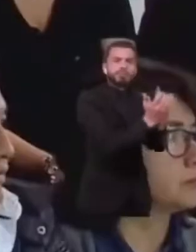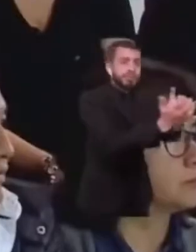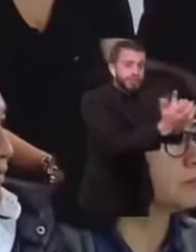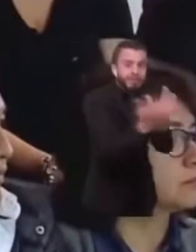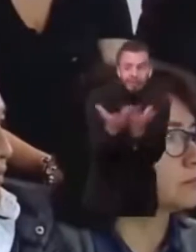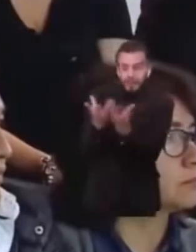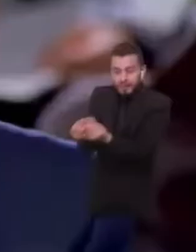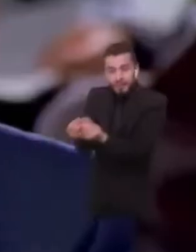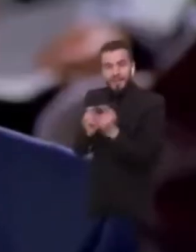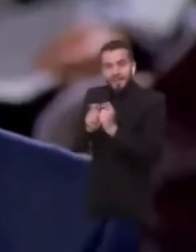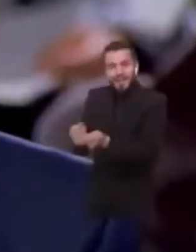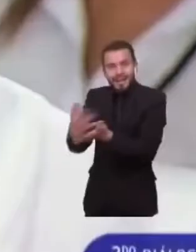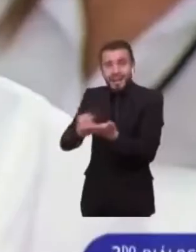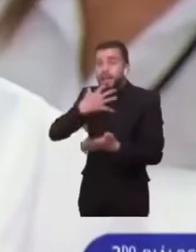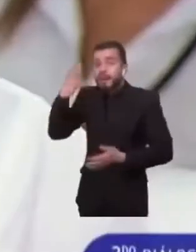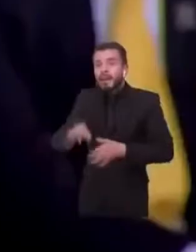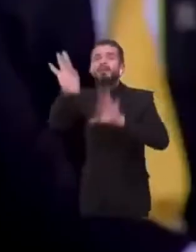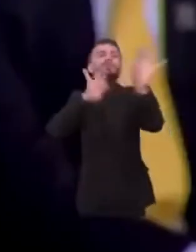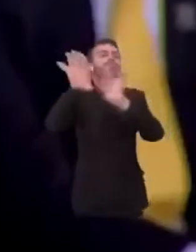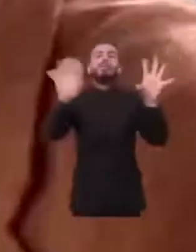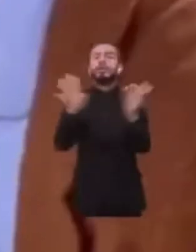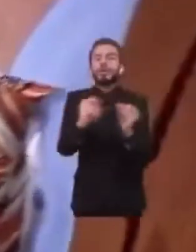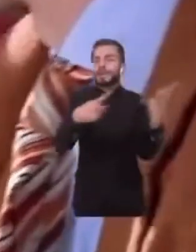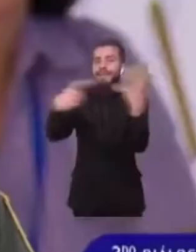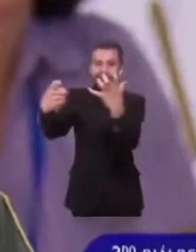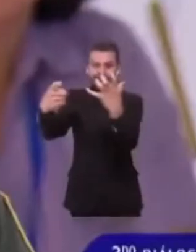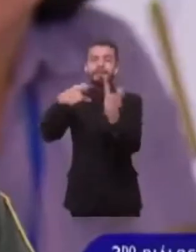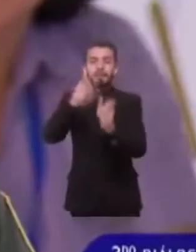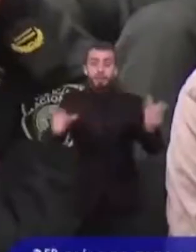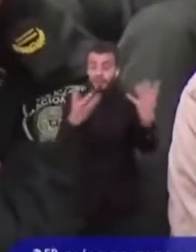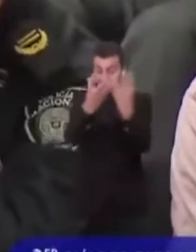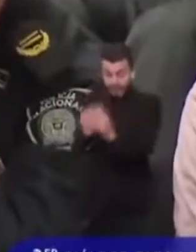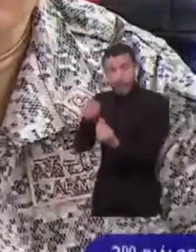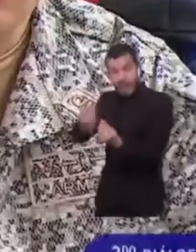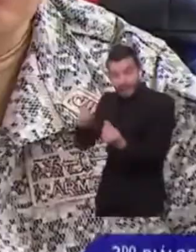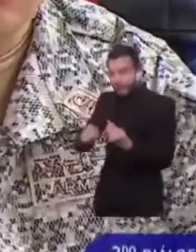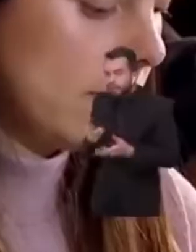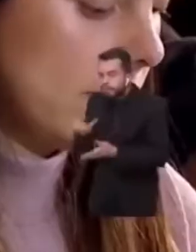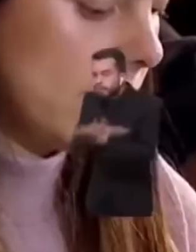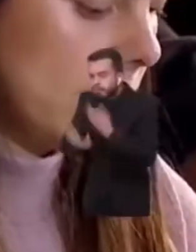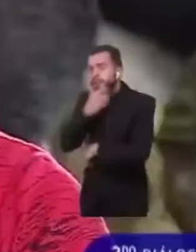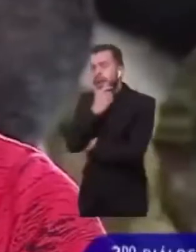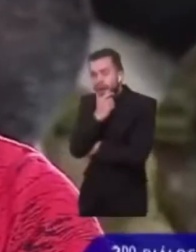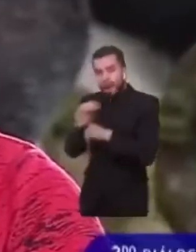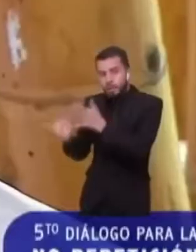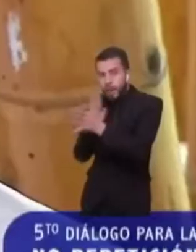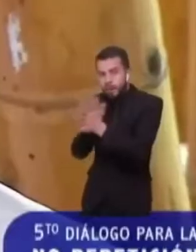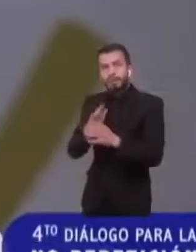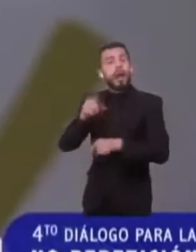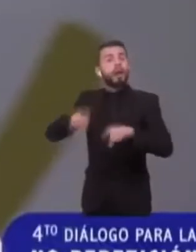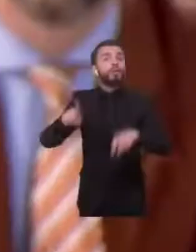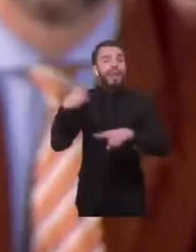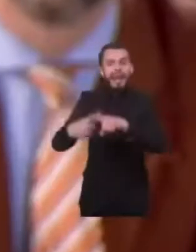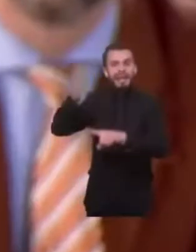esos liderazgos para la democracia, dado que recogen y enmarcan la voz de las comunidades, por lo que el Estado, sus